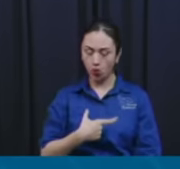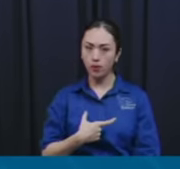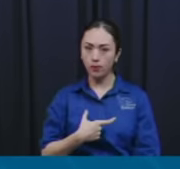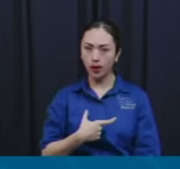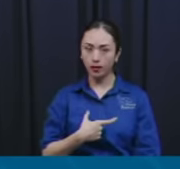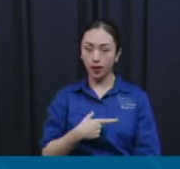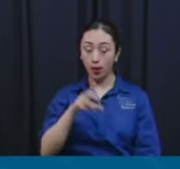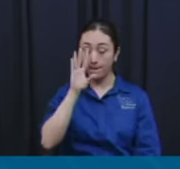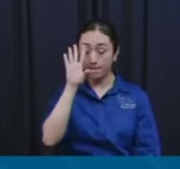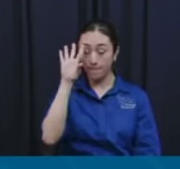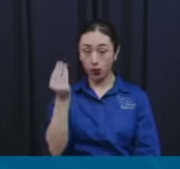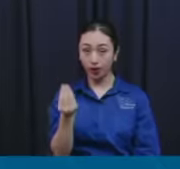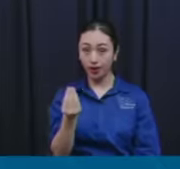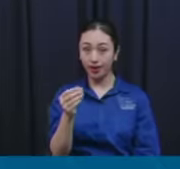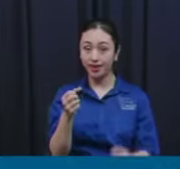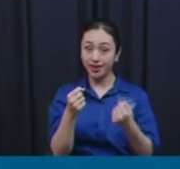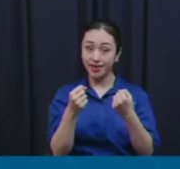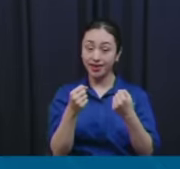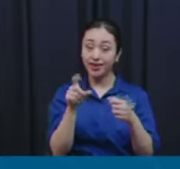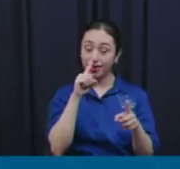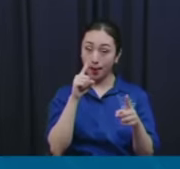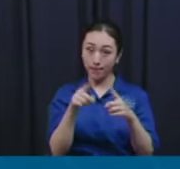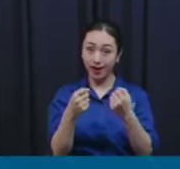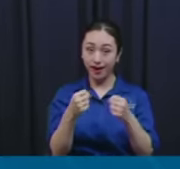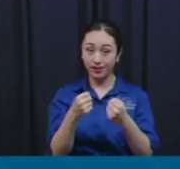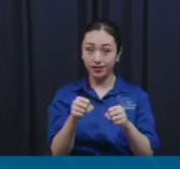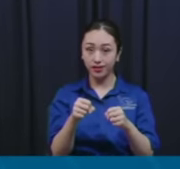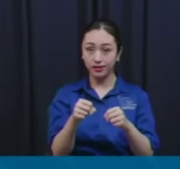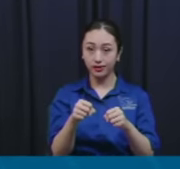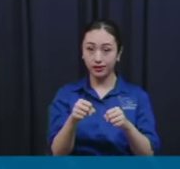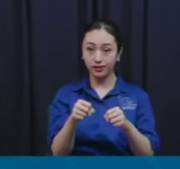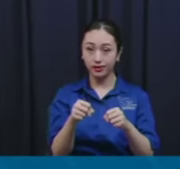cosas ahora vamos al 21 dijeron